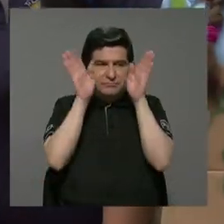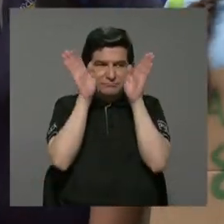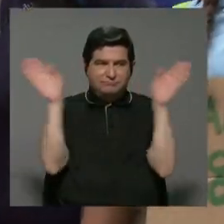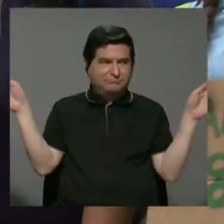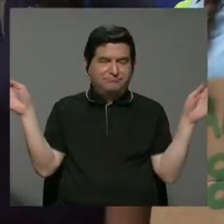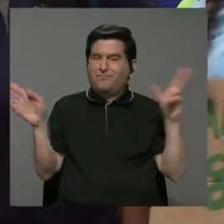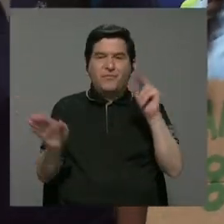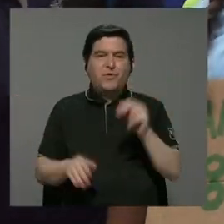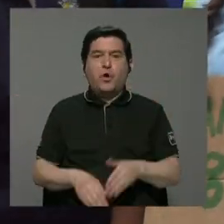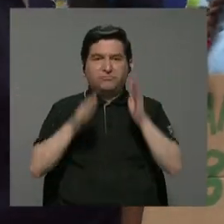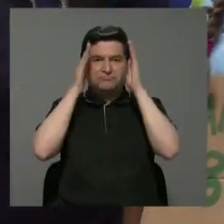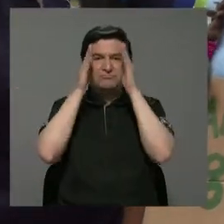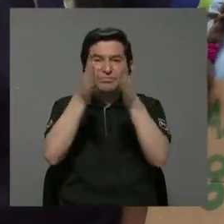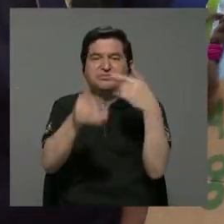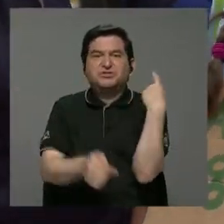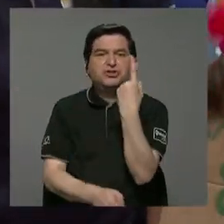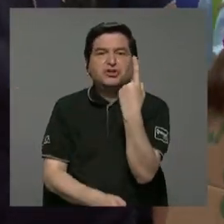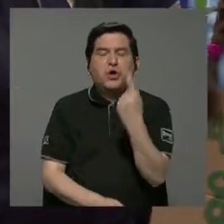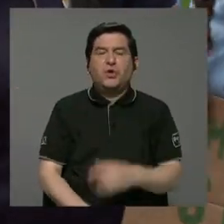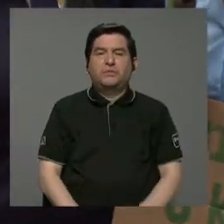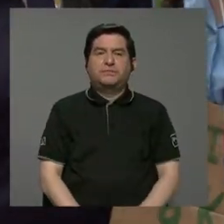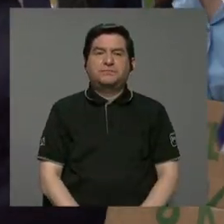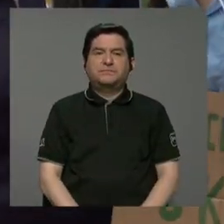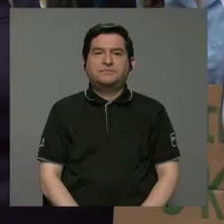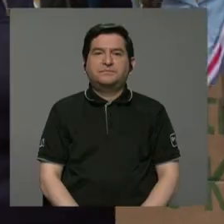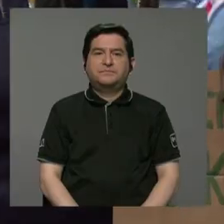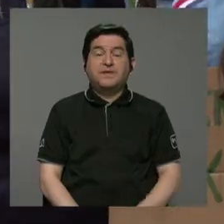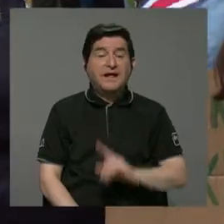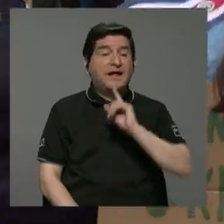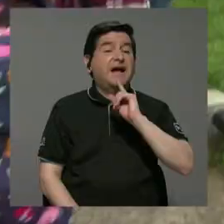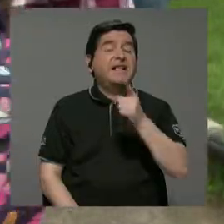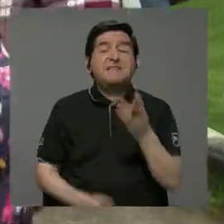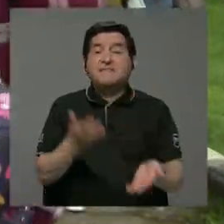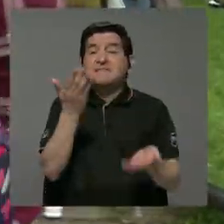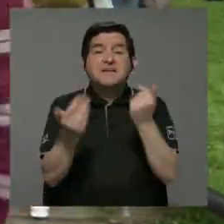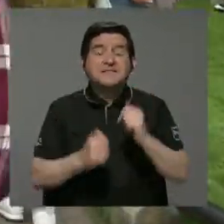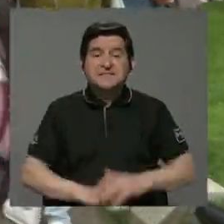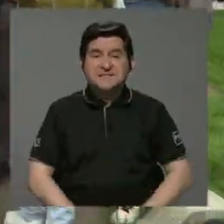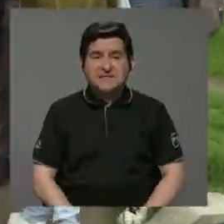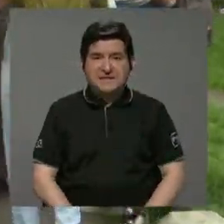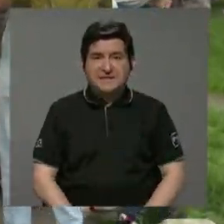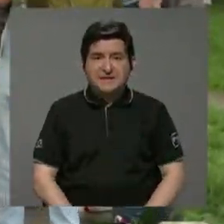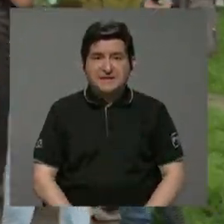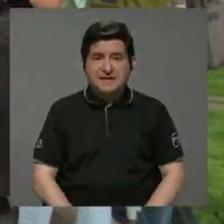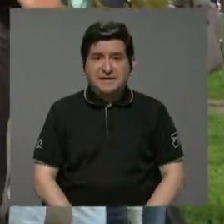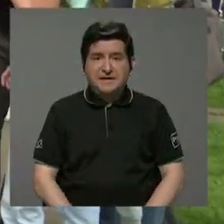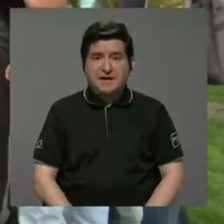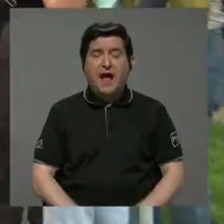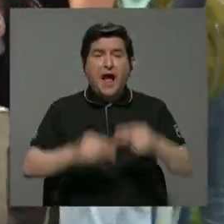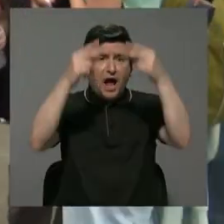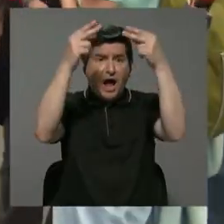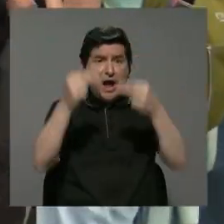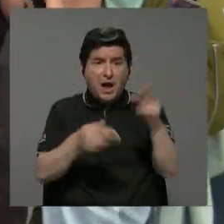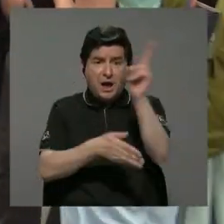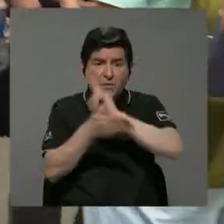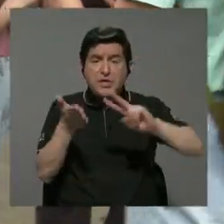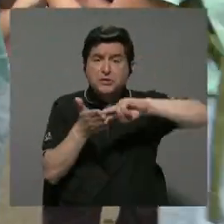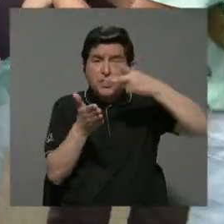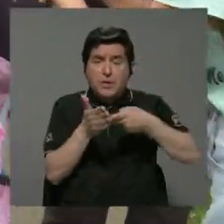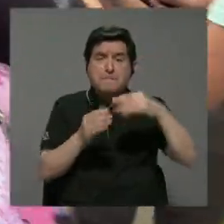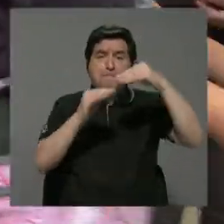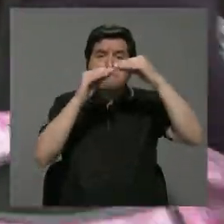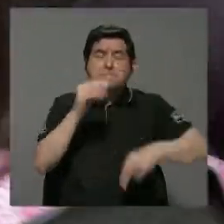ve solo directo. Cuando nos afirman o nos dicen que el más presupuesto para las universidades significa